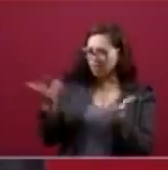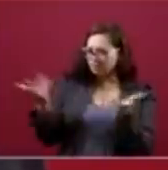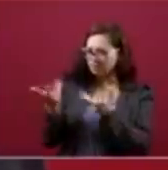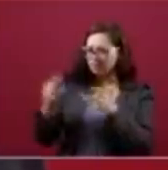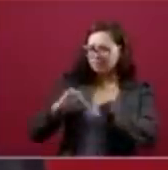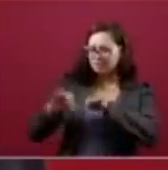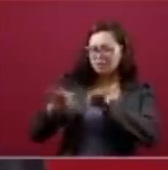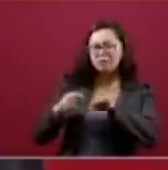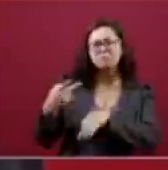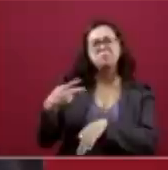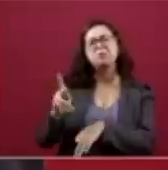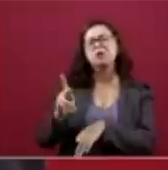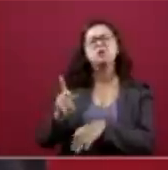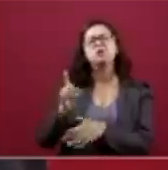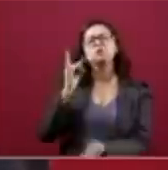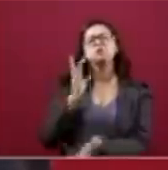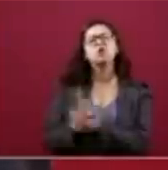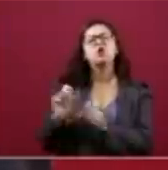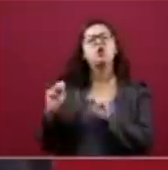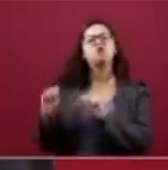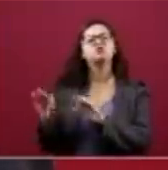de contratos.